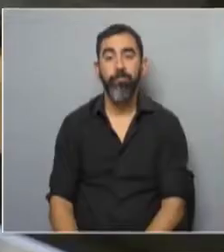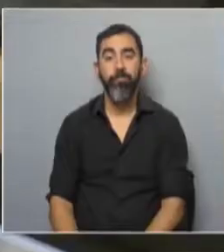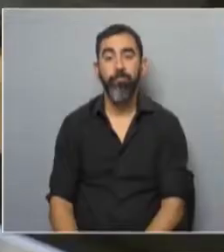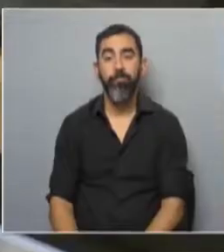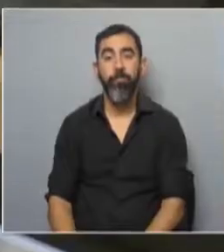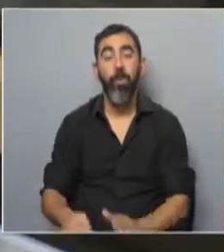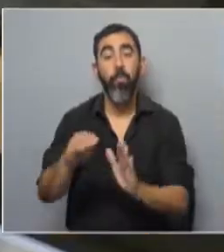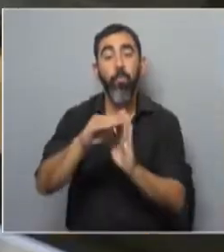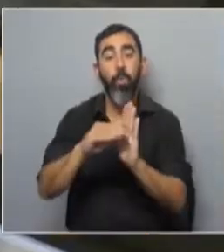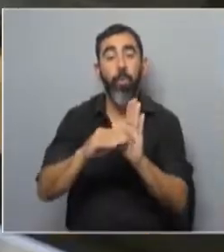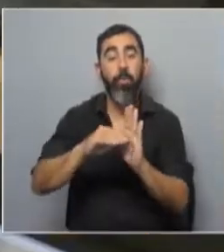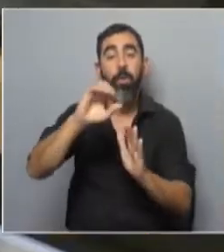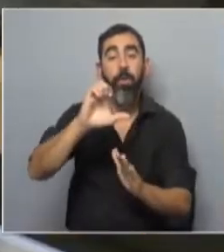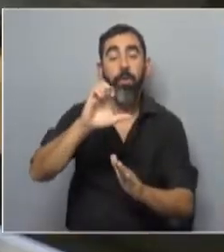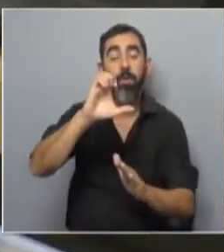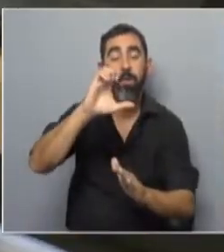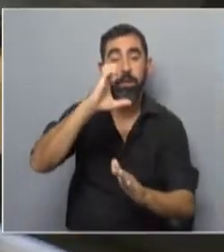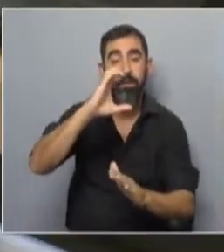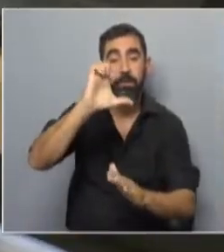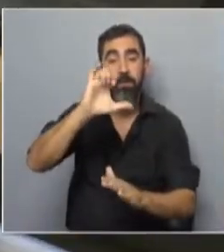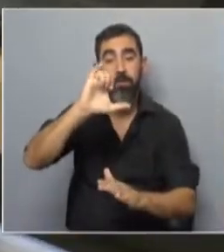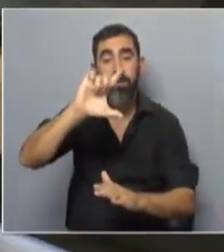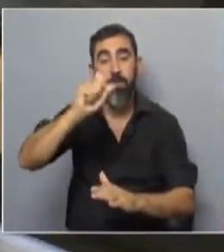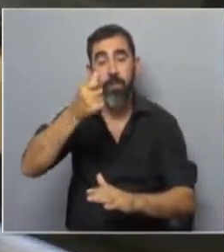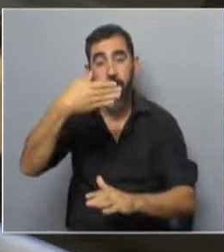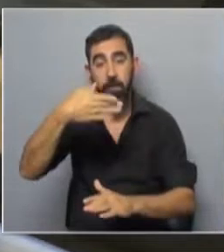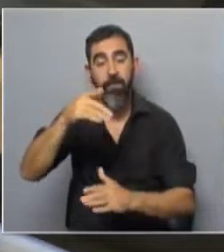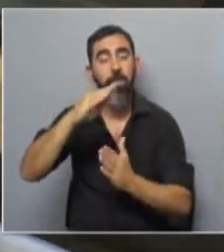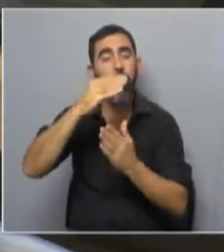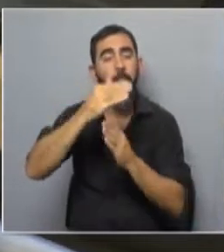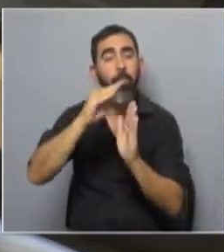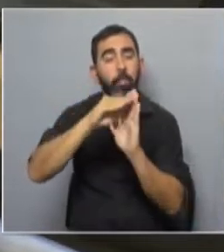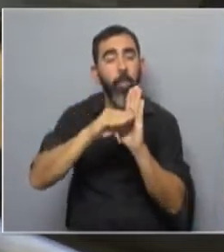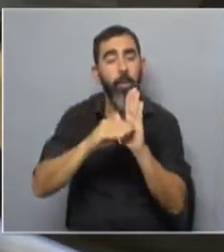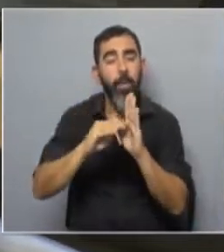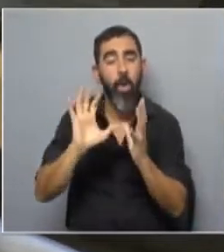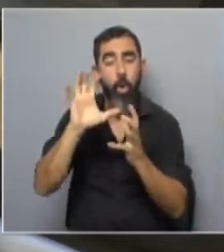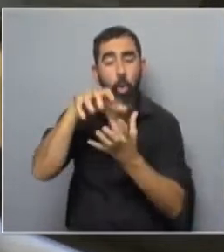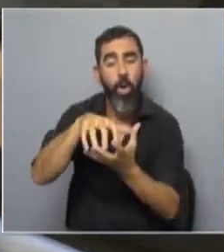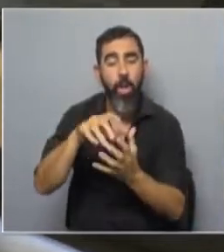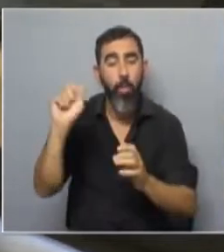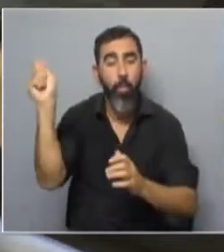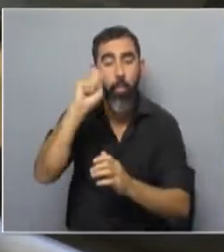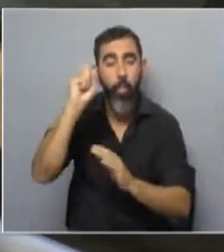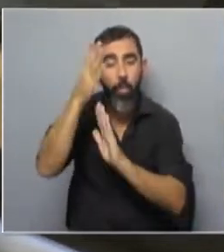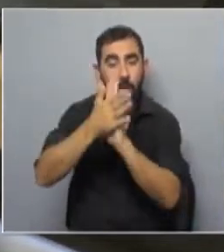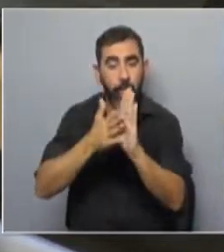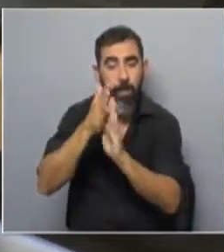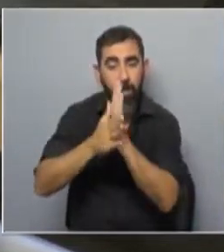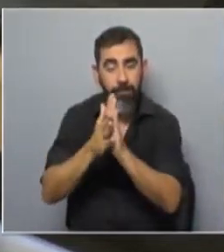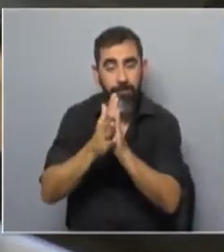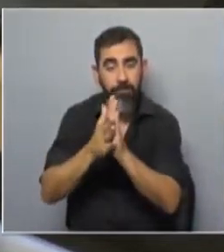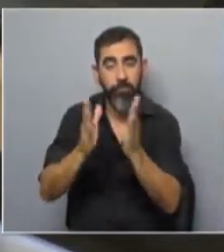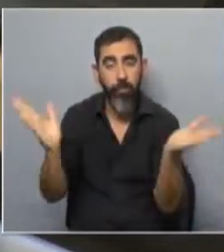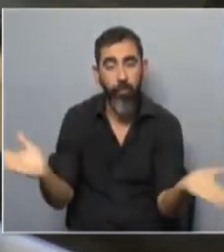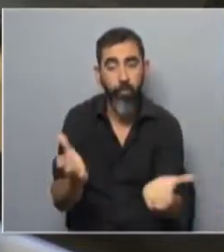El programa Ceilab de Plan Ceibal es un programa que trabaja con centros educativos públicos de todo el país.